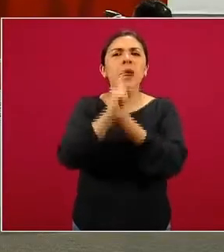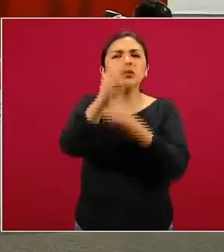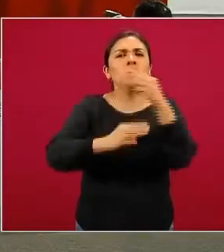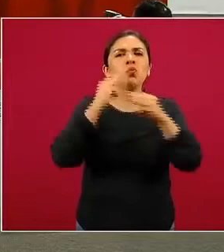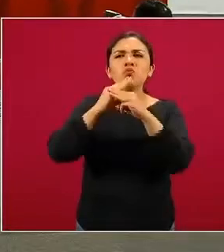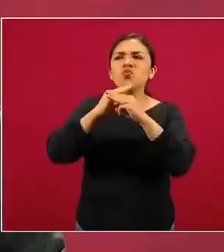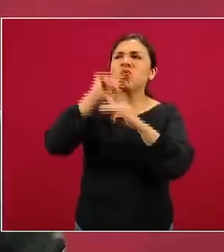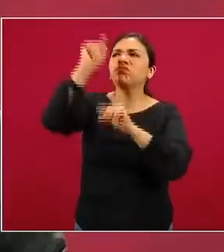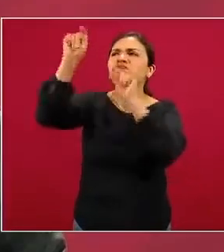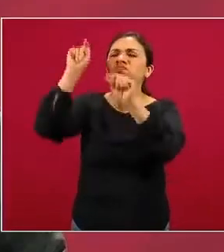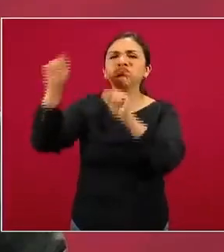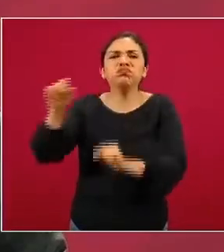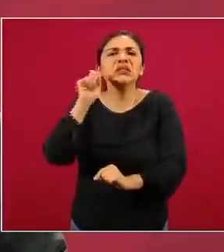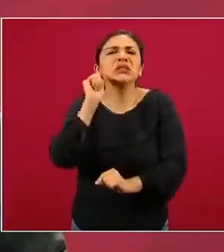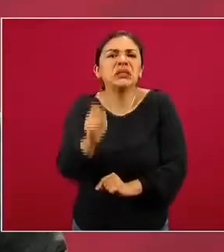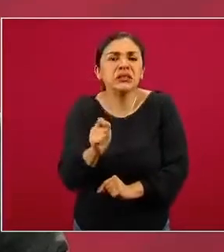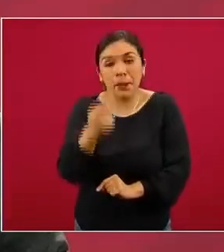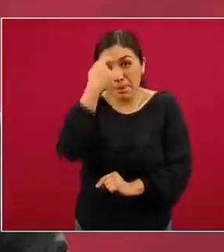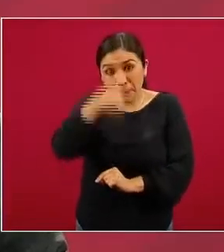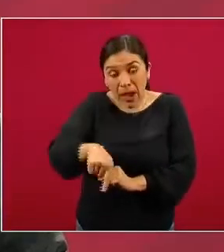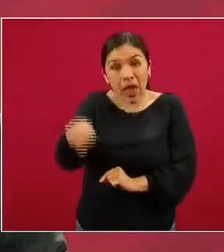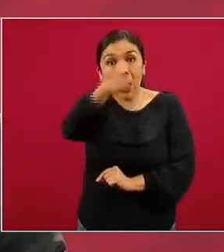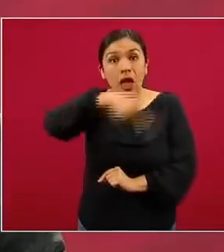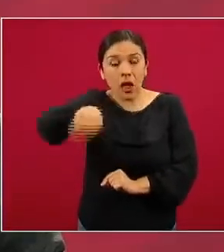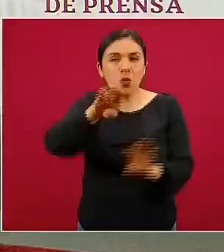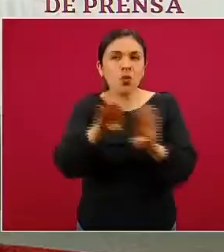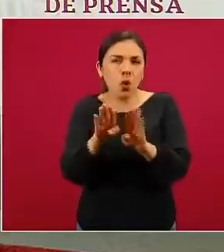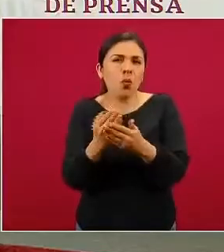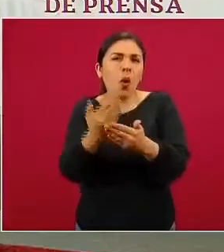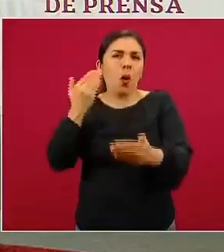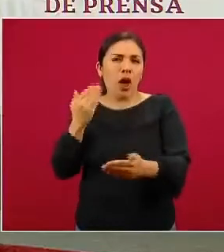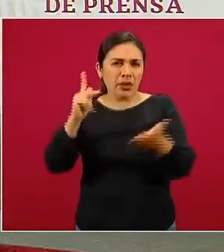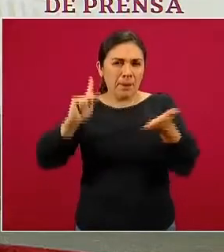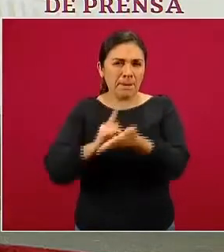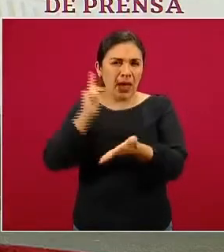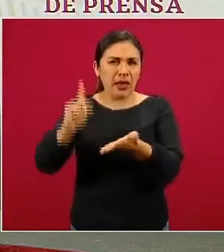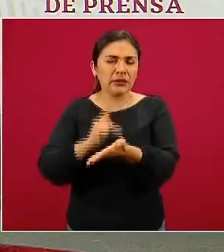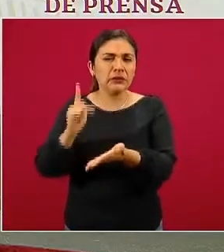otros países es con el propósito, como lo hemos hecho antes,